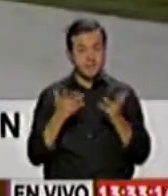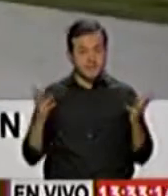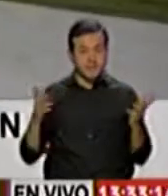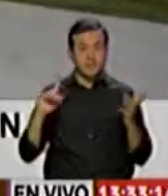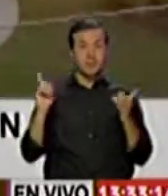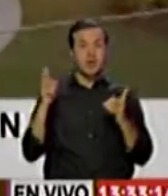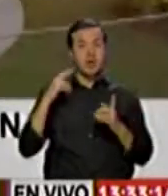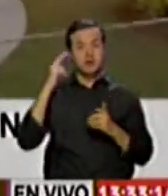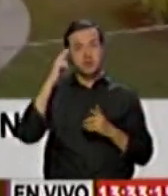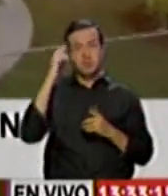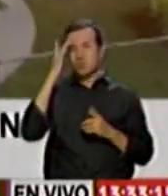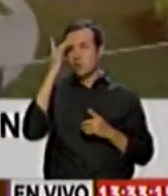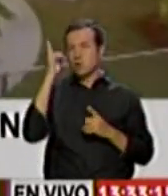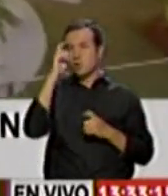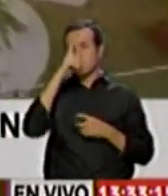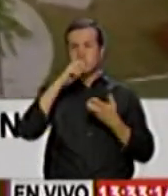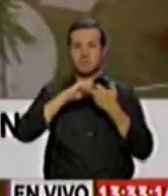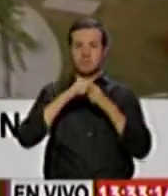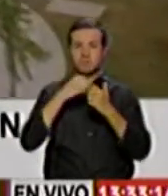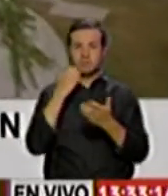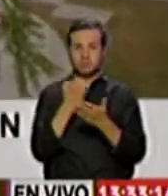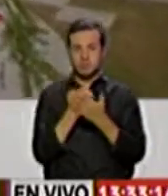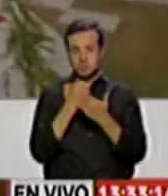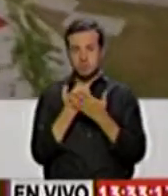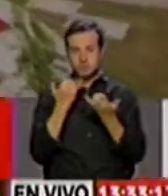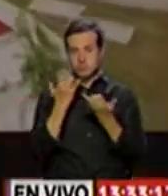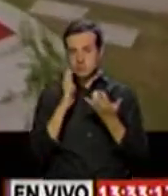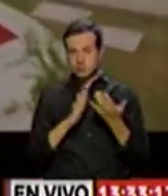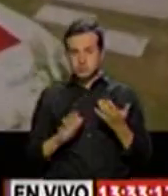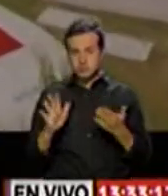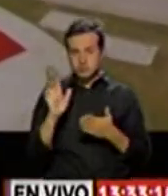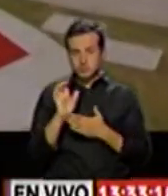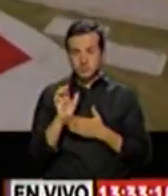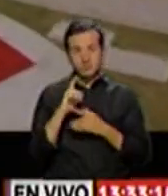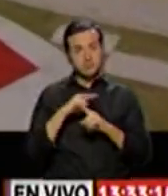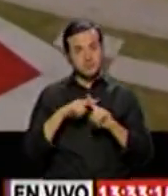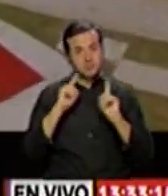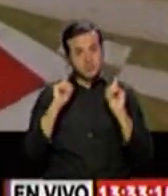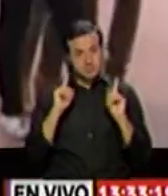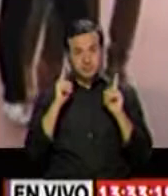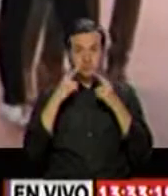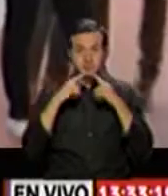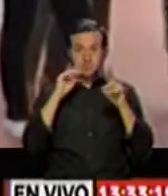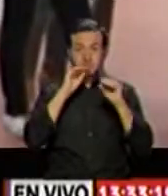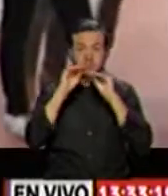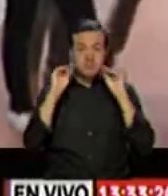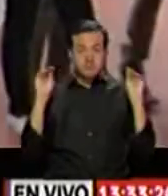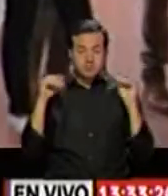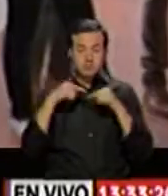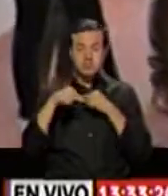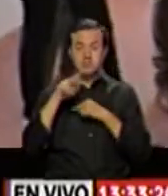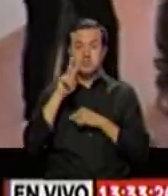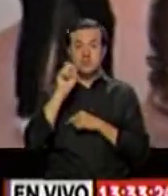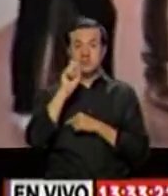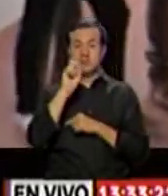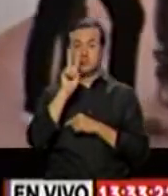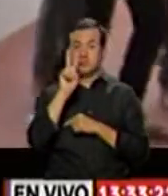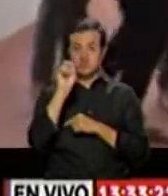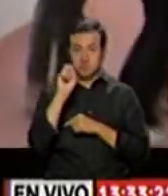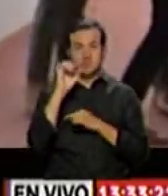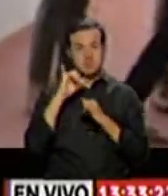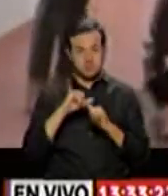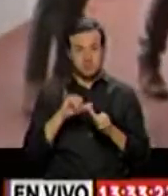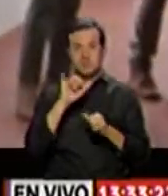de las razones, la difícil situación económica que atraviesa el país. Sin embargo, anunció que para 2020 se mantendrá el monto